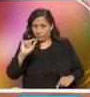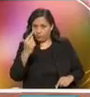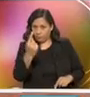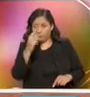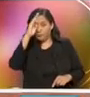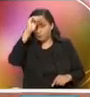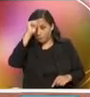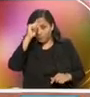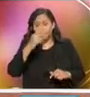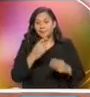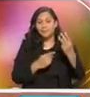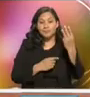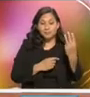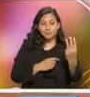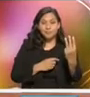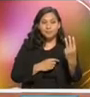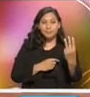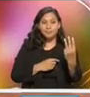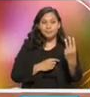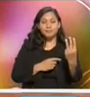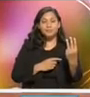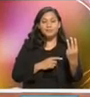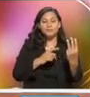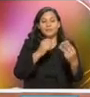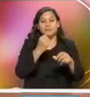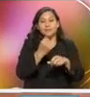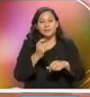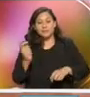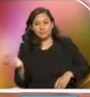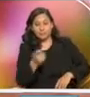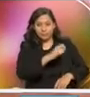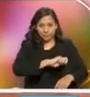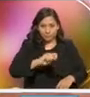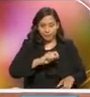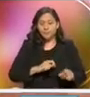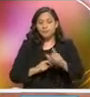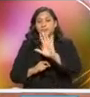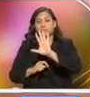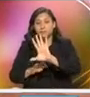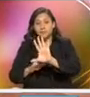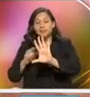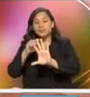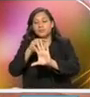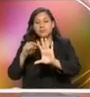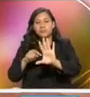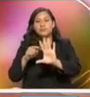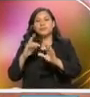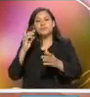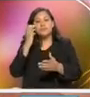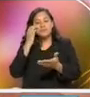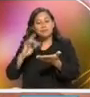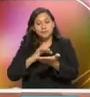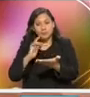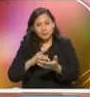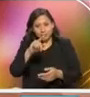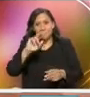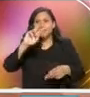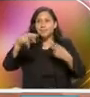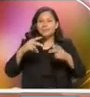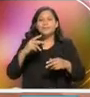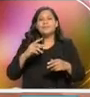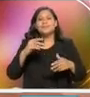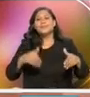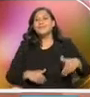5709-2881. Recuerde, 3 pases dobles para la obra de Tenis y 5 pases dobles para la obra de Smartphone. Vayan al teatro,